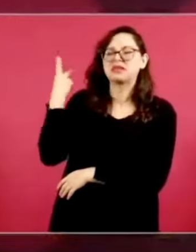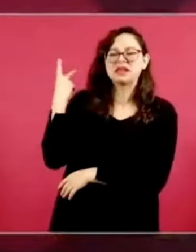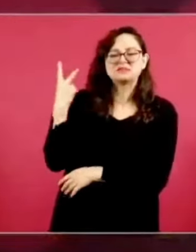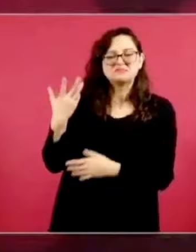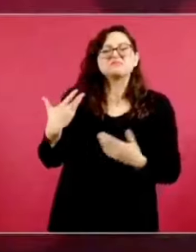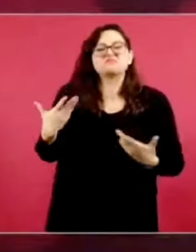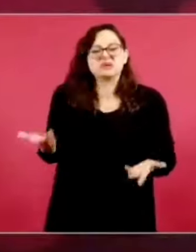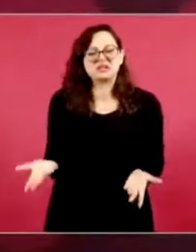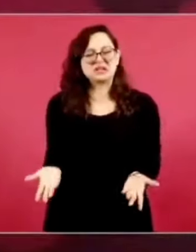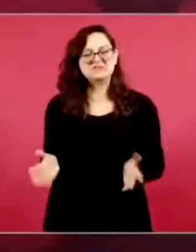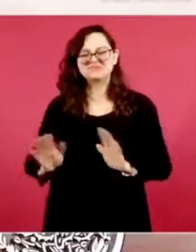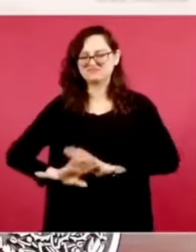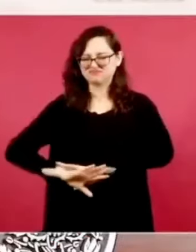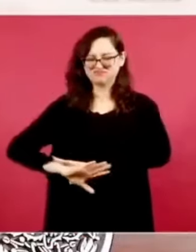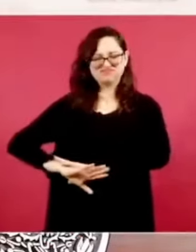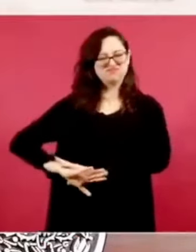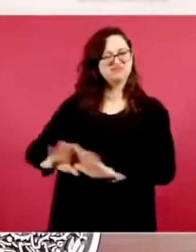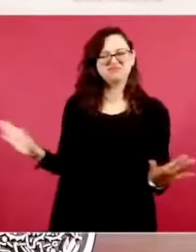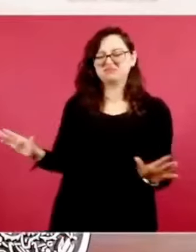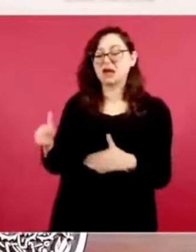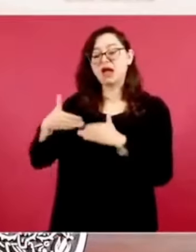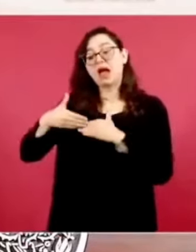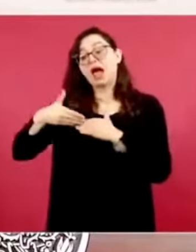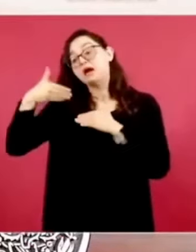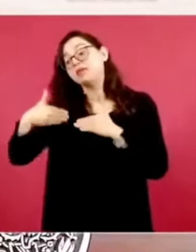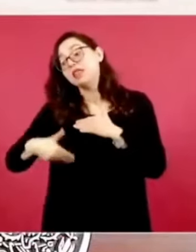Ya no estés hablando del pasado.